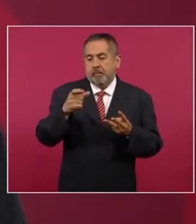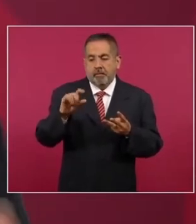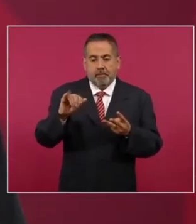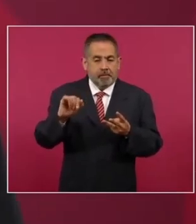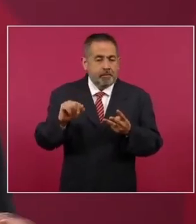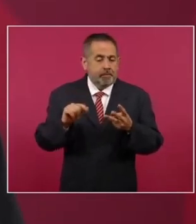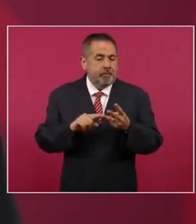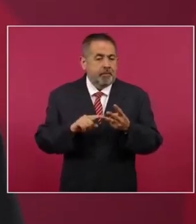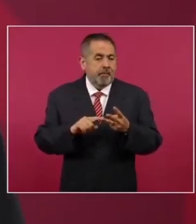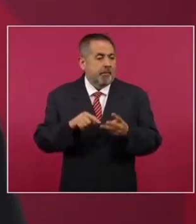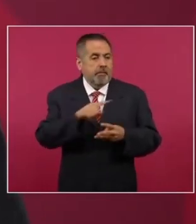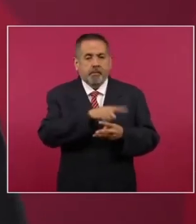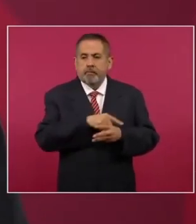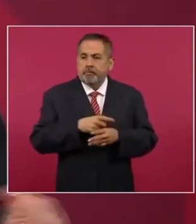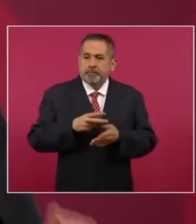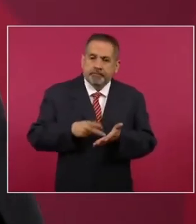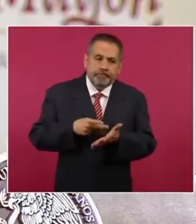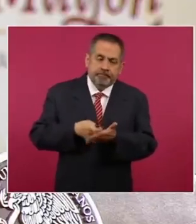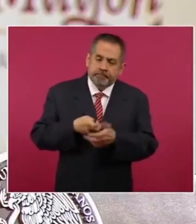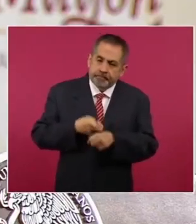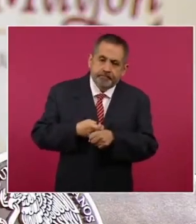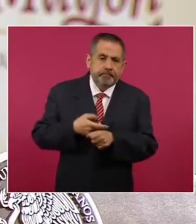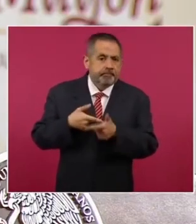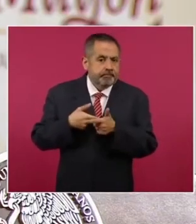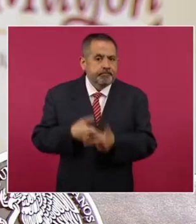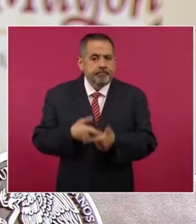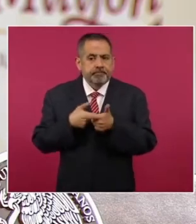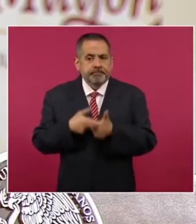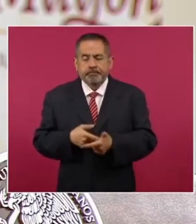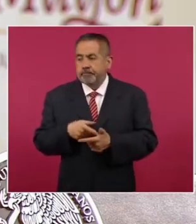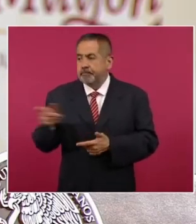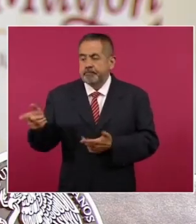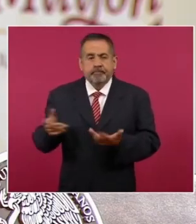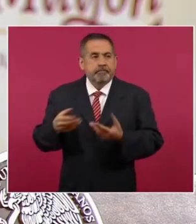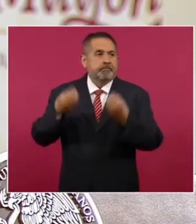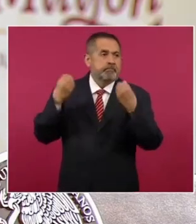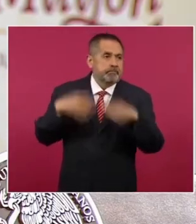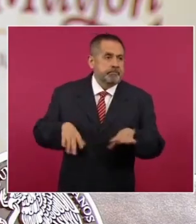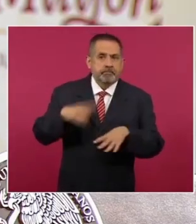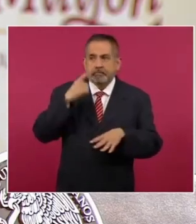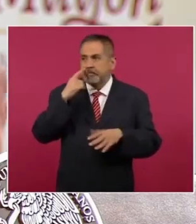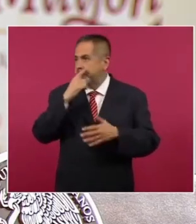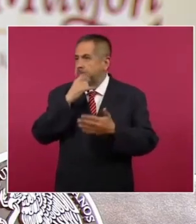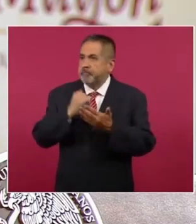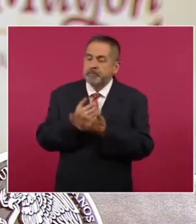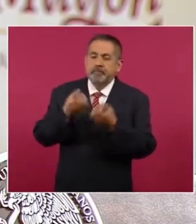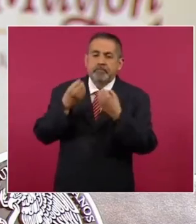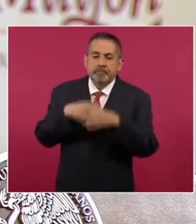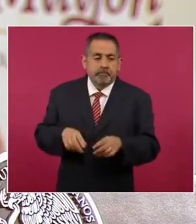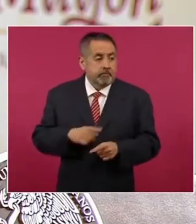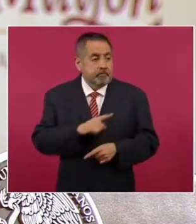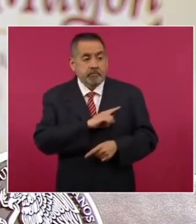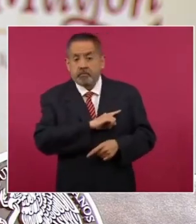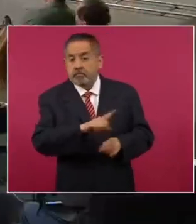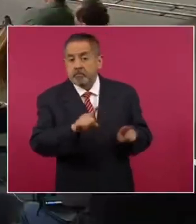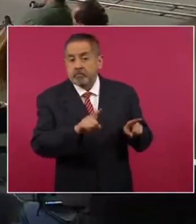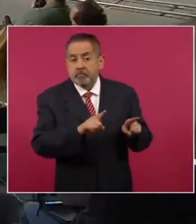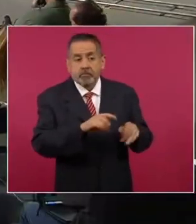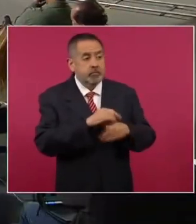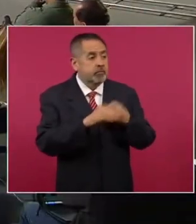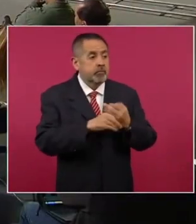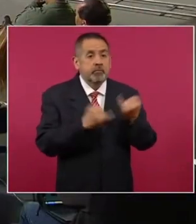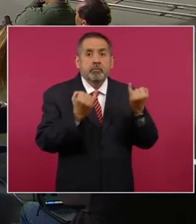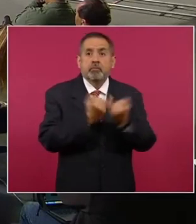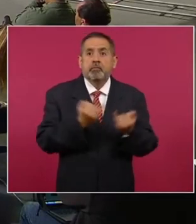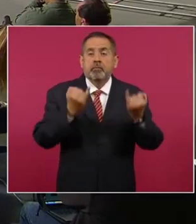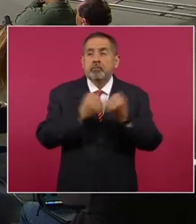quienes insistieron en que se pone en riesgo la democracia. Todos así, al unísono, repiten